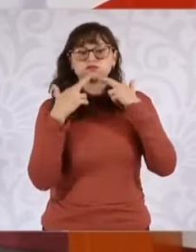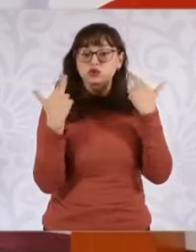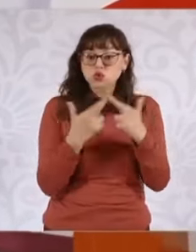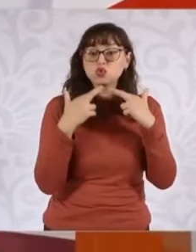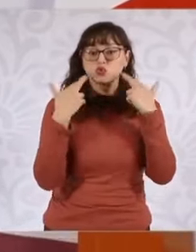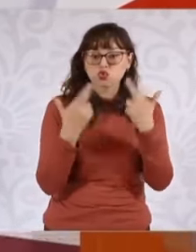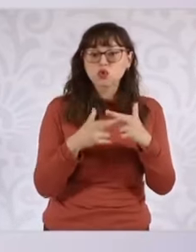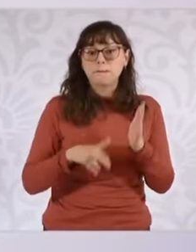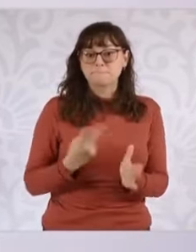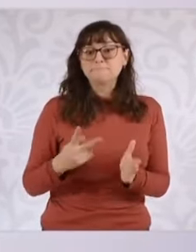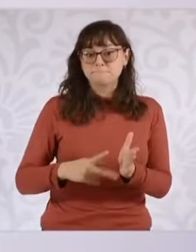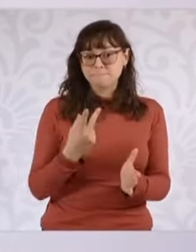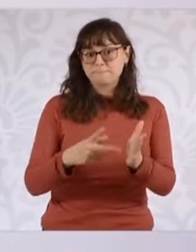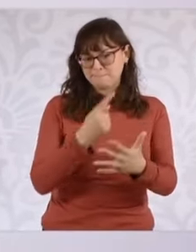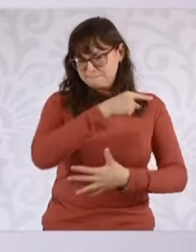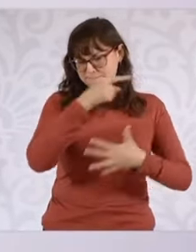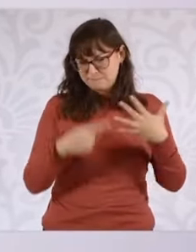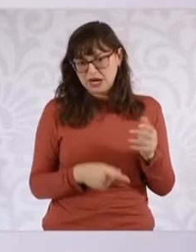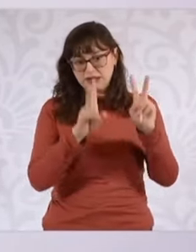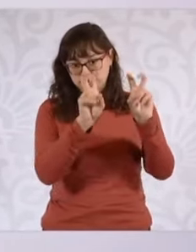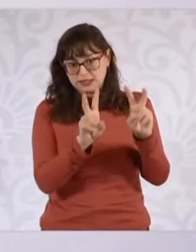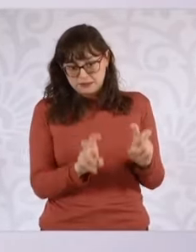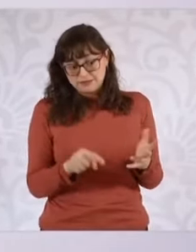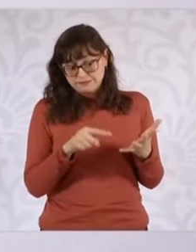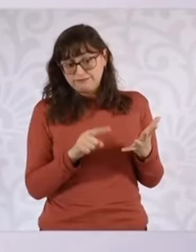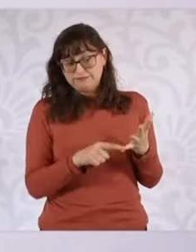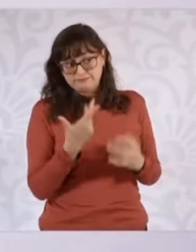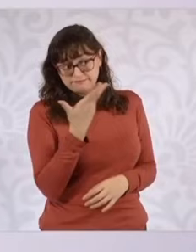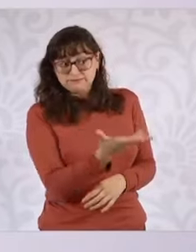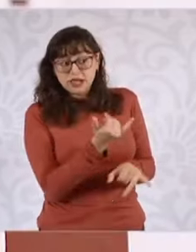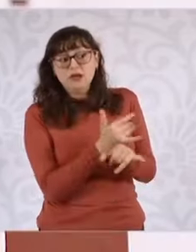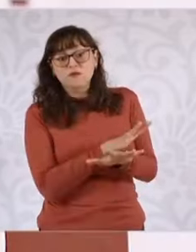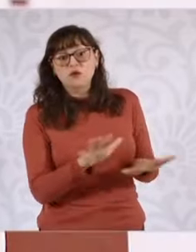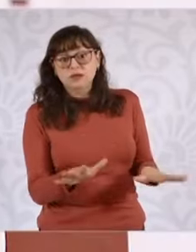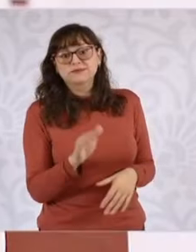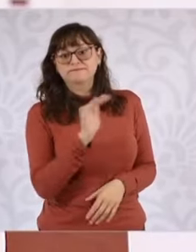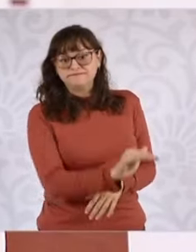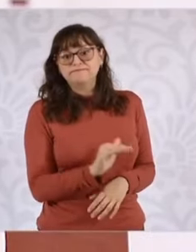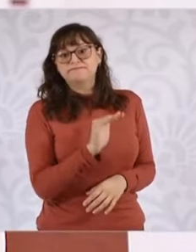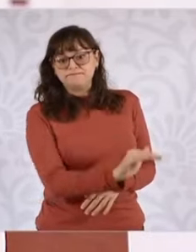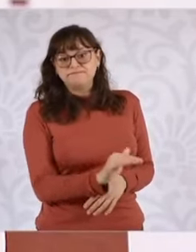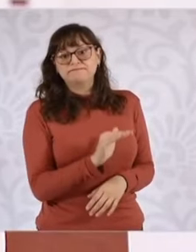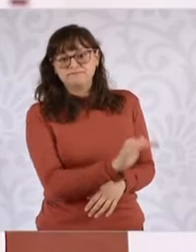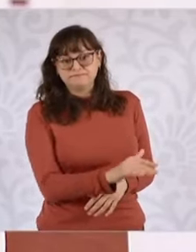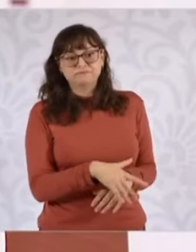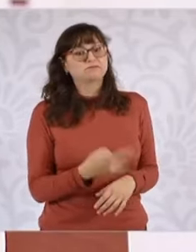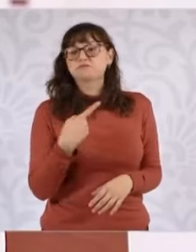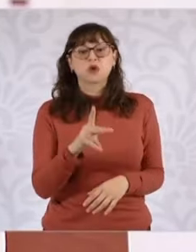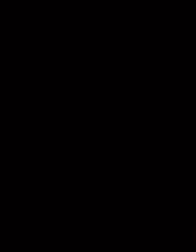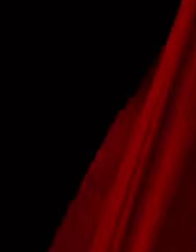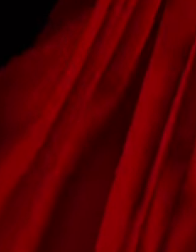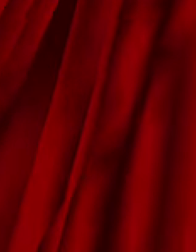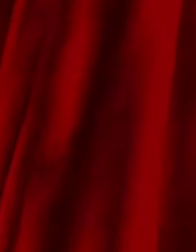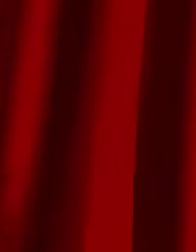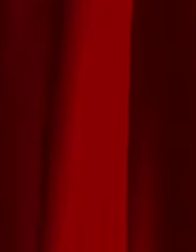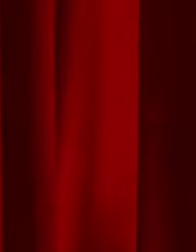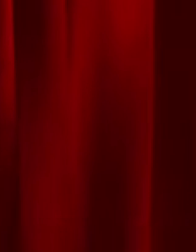tocan distintos temas y, entre otros, pues hay esta solicitud que se ha hecho a través del propio canciller. Pero no hay una nueva respuesta.